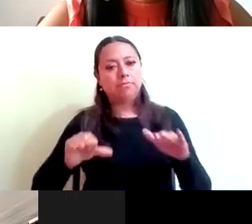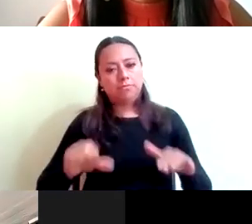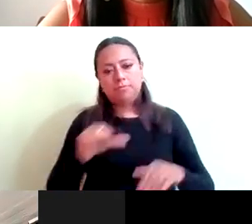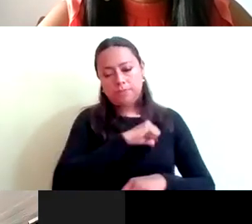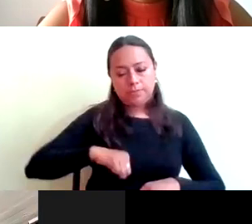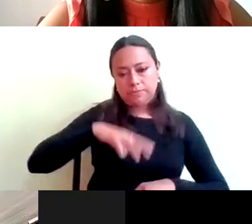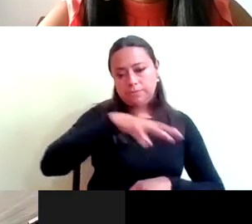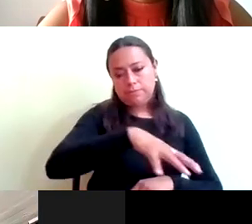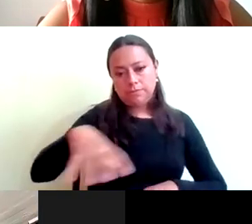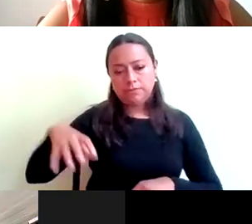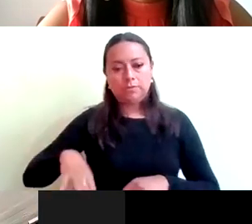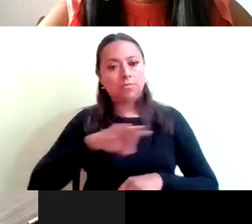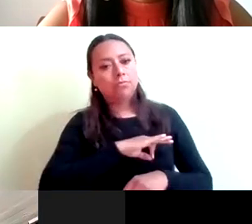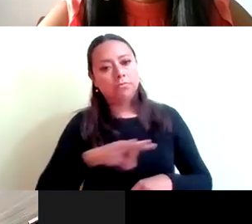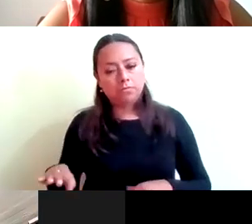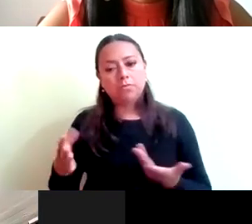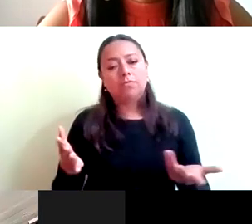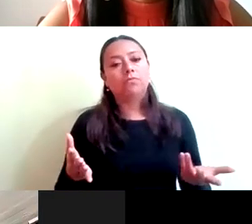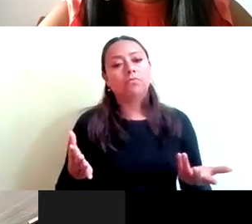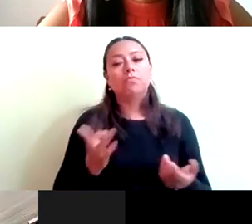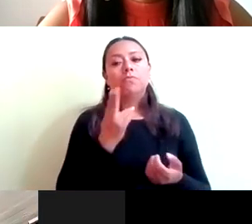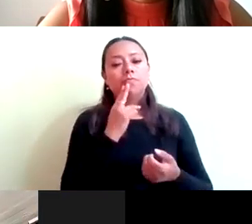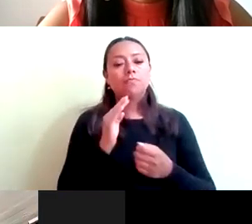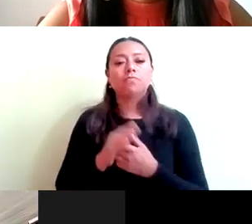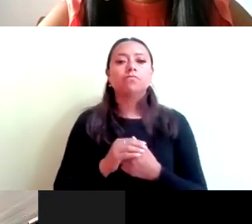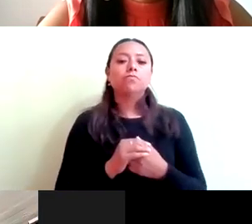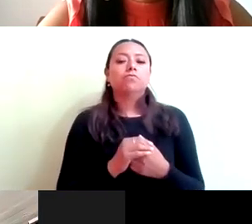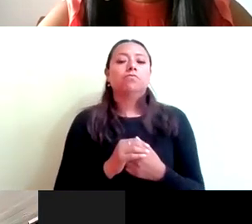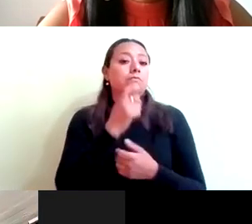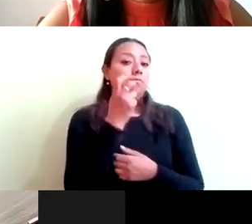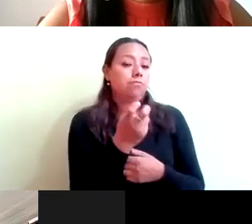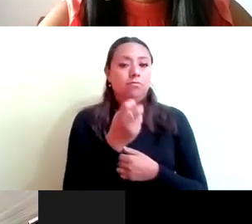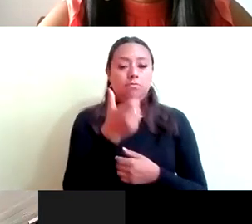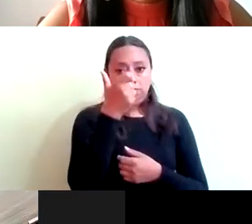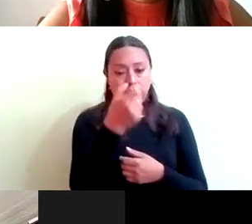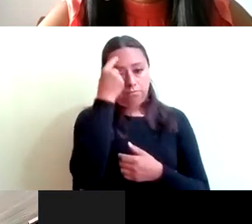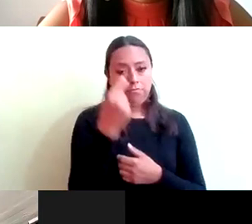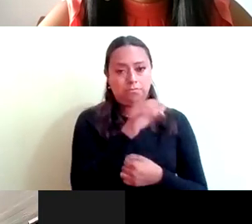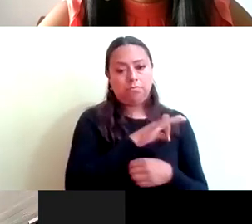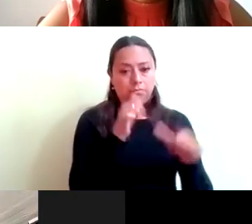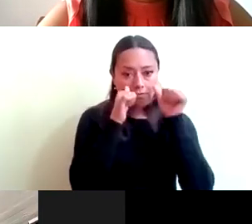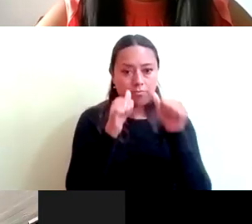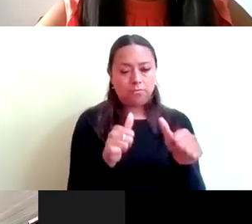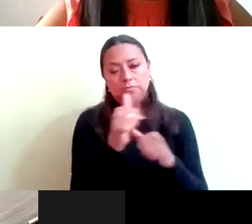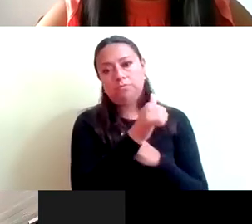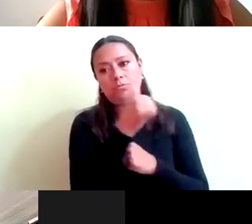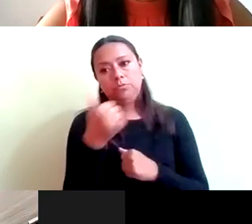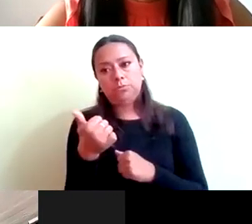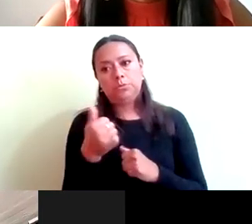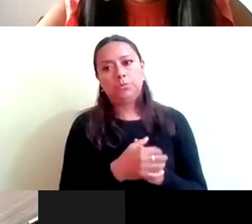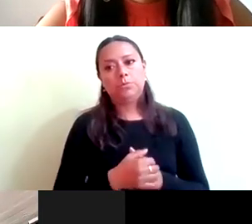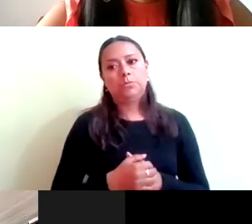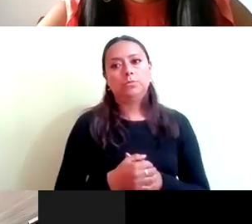puedan redireccionar este presupuesto para poder atender otras posibilidades